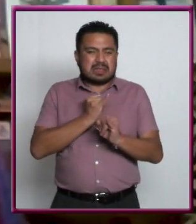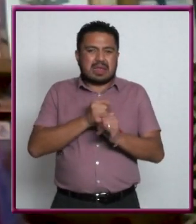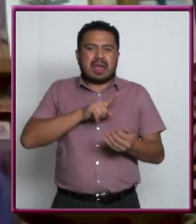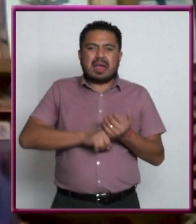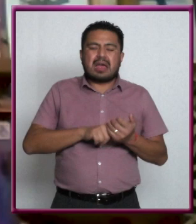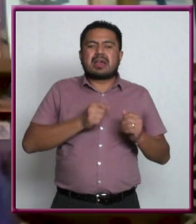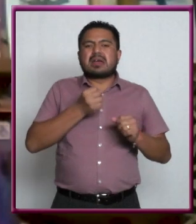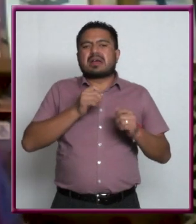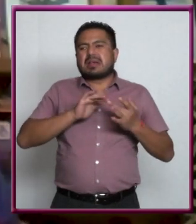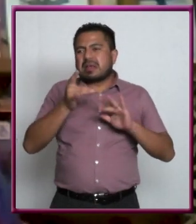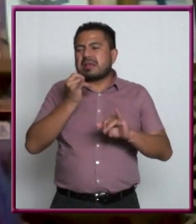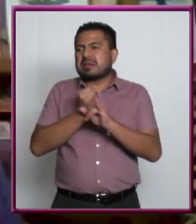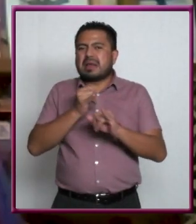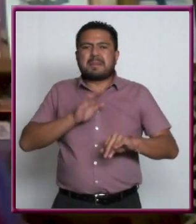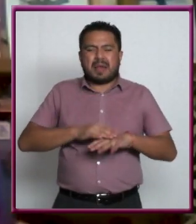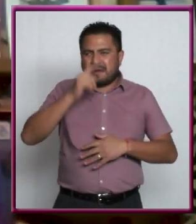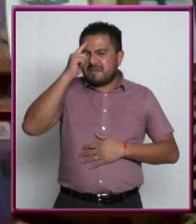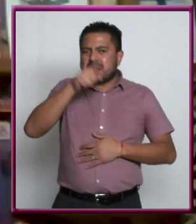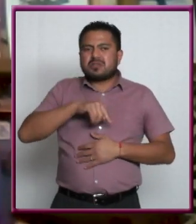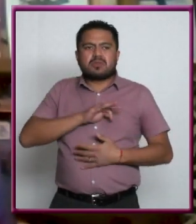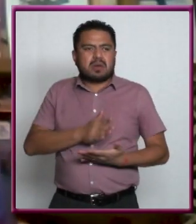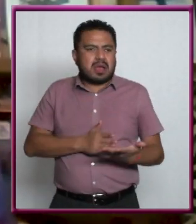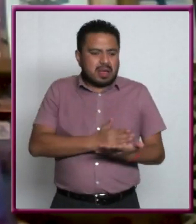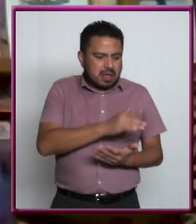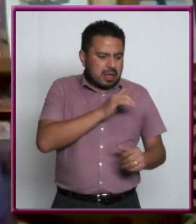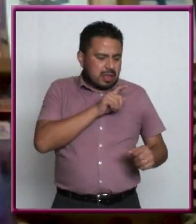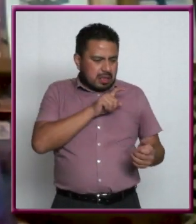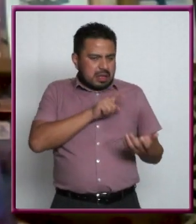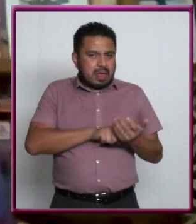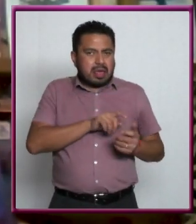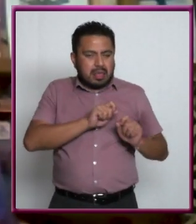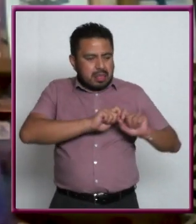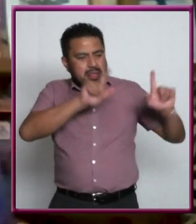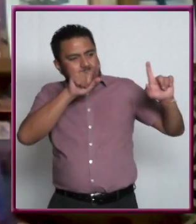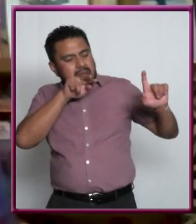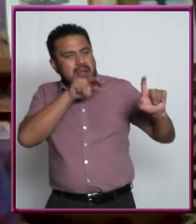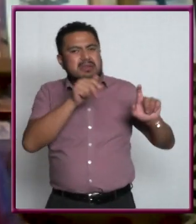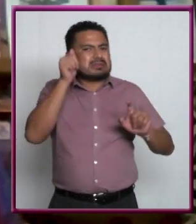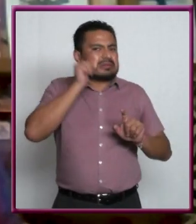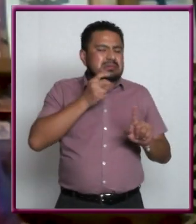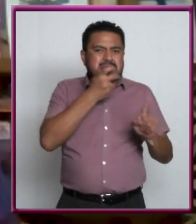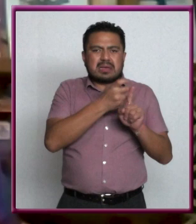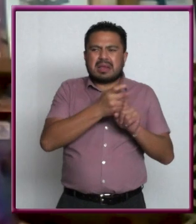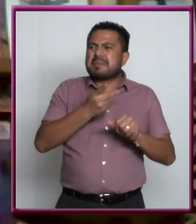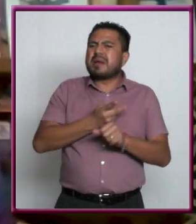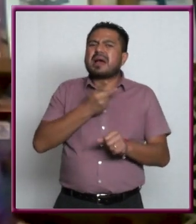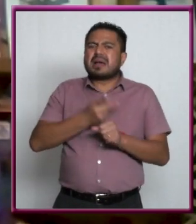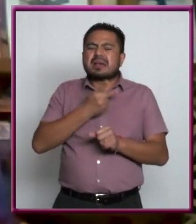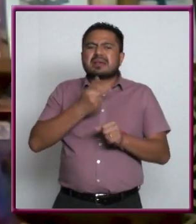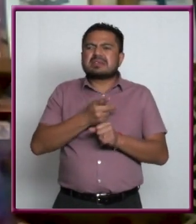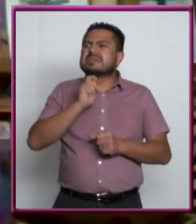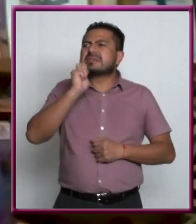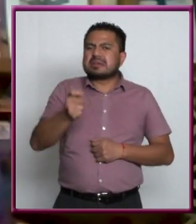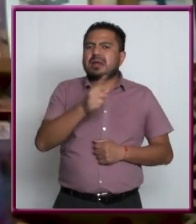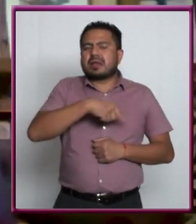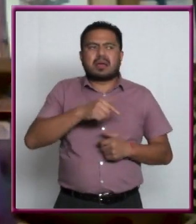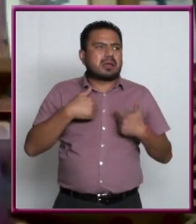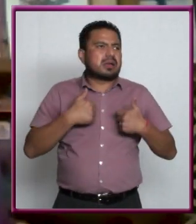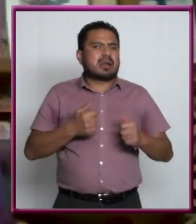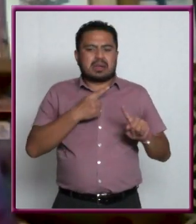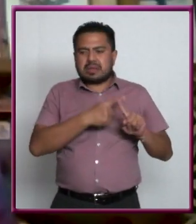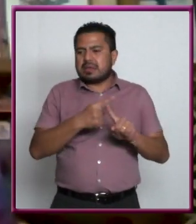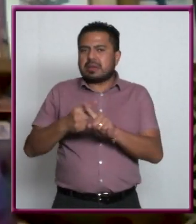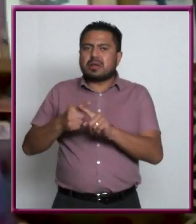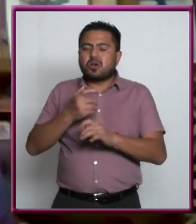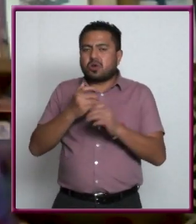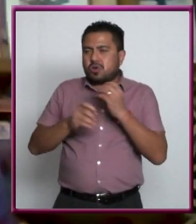de internet, redes sociales, que cada vez es más fácil acceder a estos contenidos. Siempre vemos eso. ¿Y qué pasa? Que